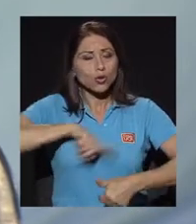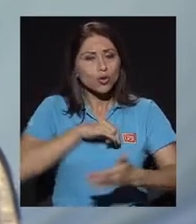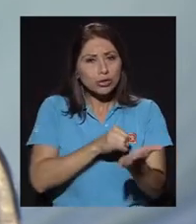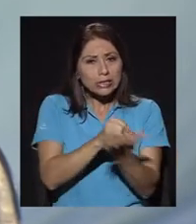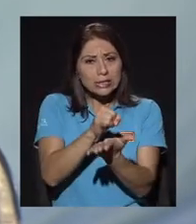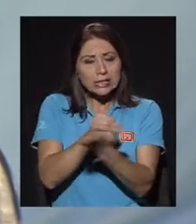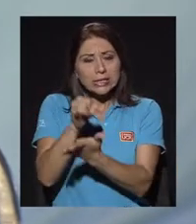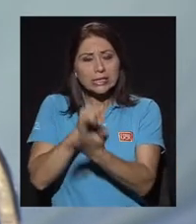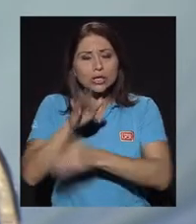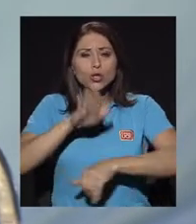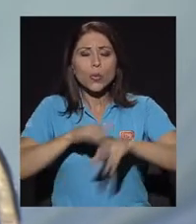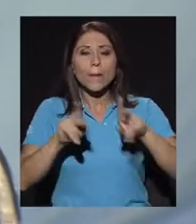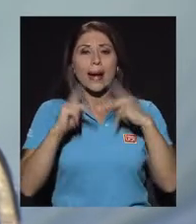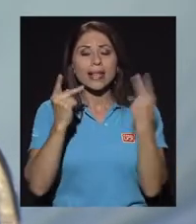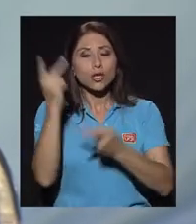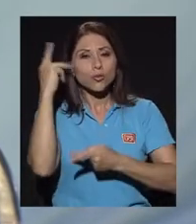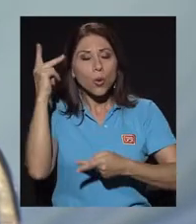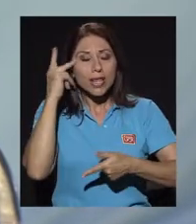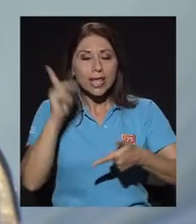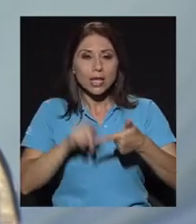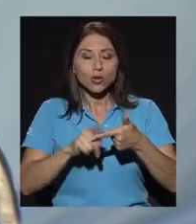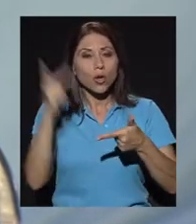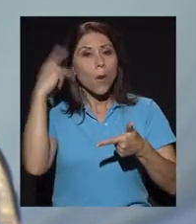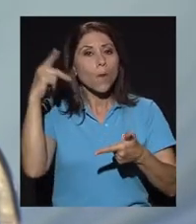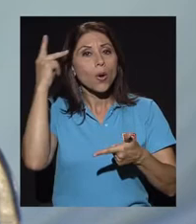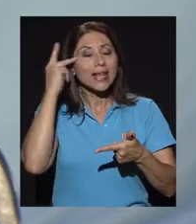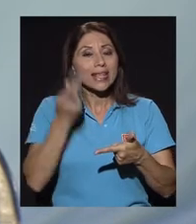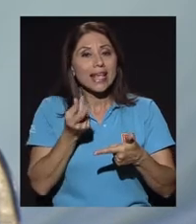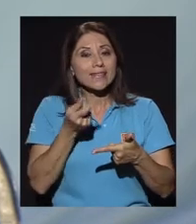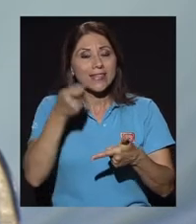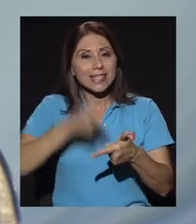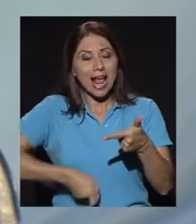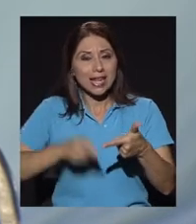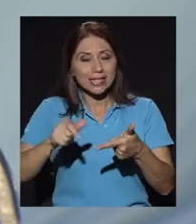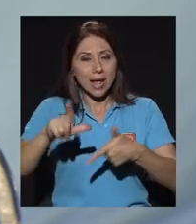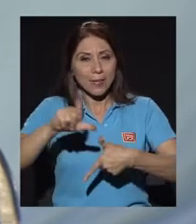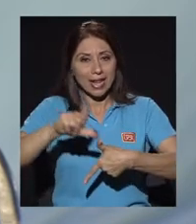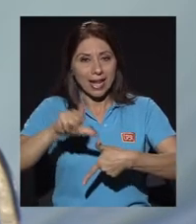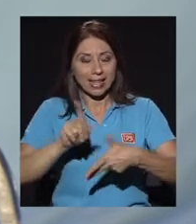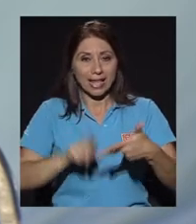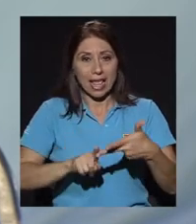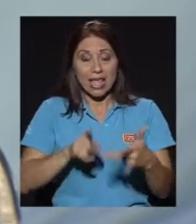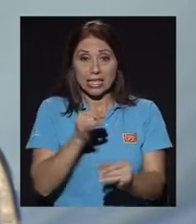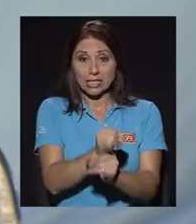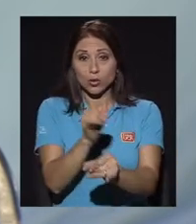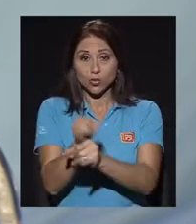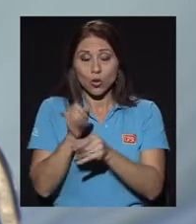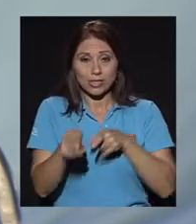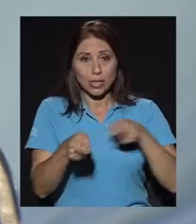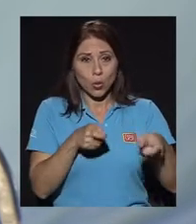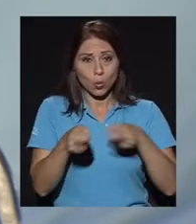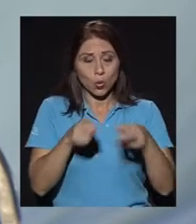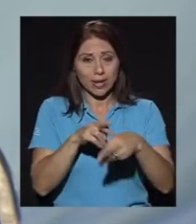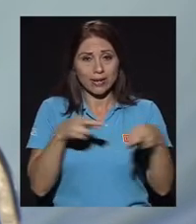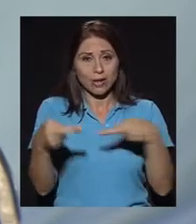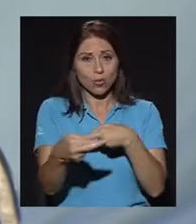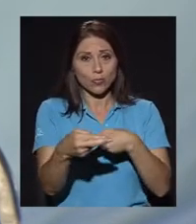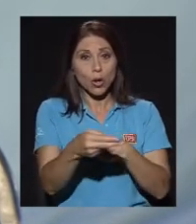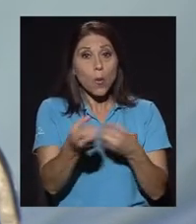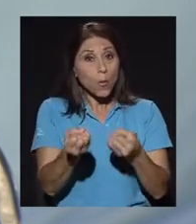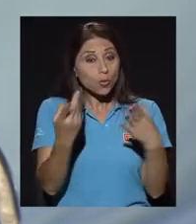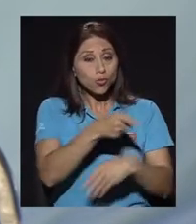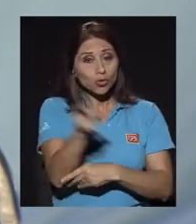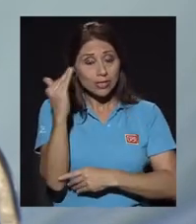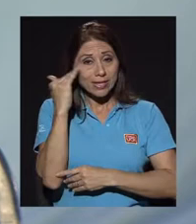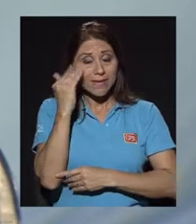sobre partidos políticos, políticas fiscales en América Latina, instituciones de control en la región. Como muchos de